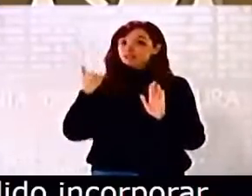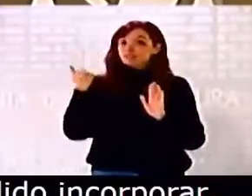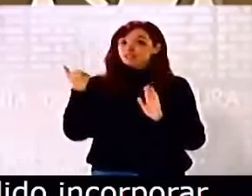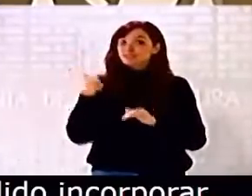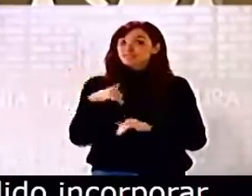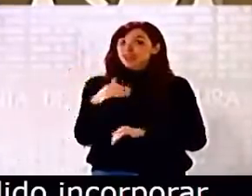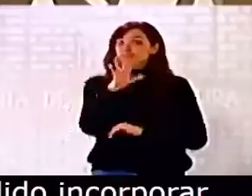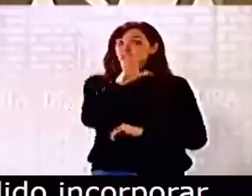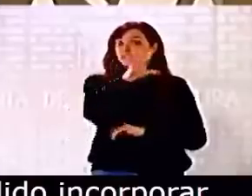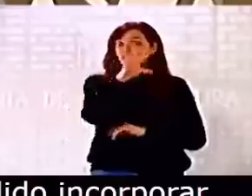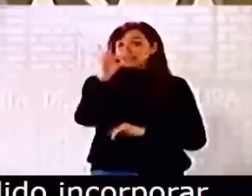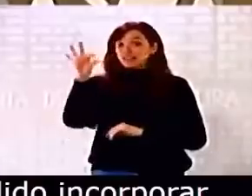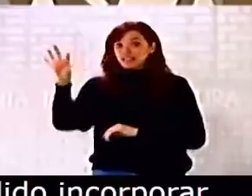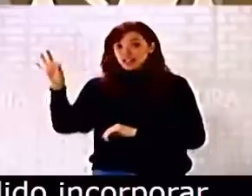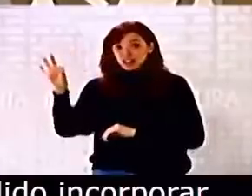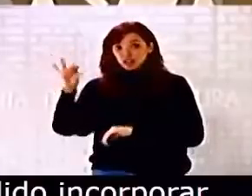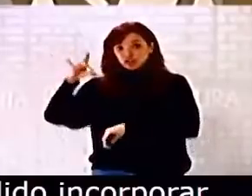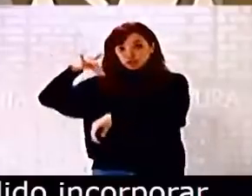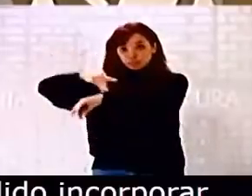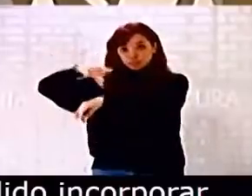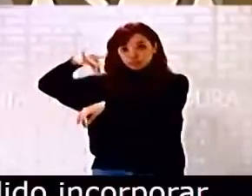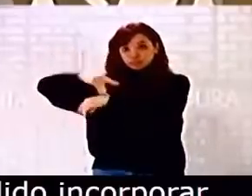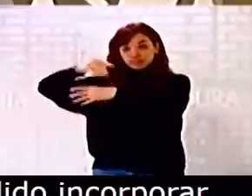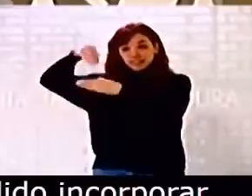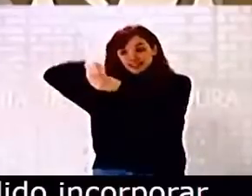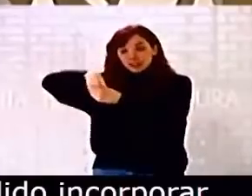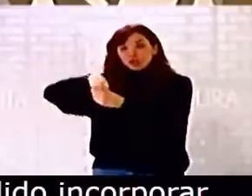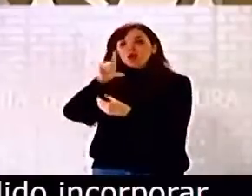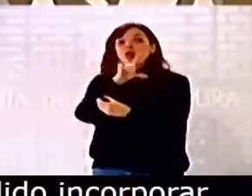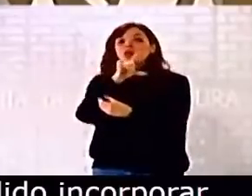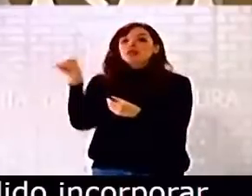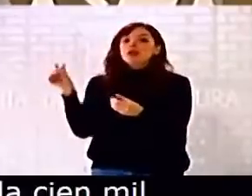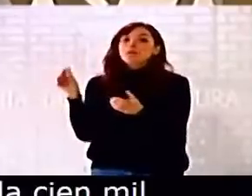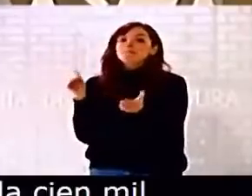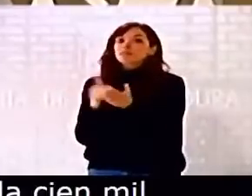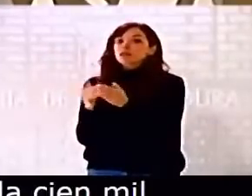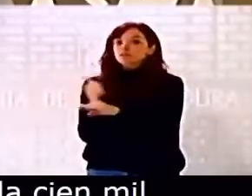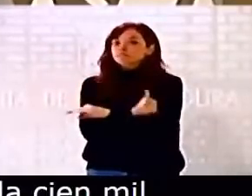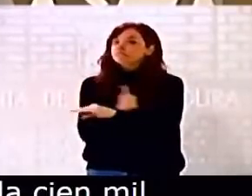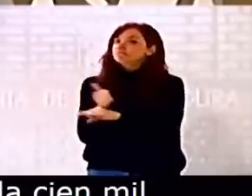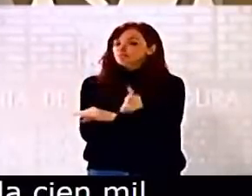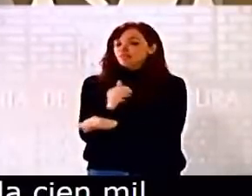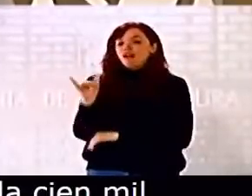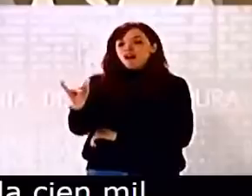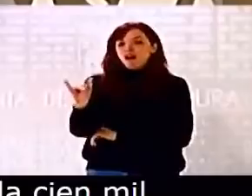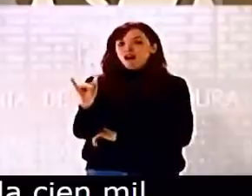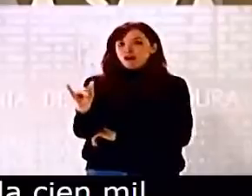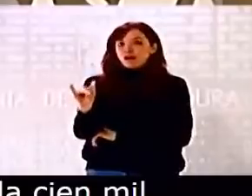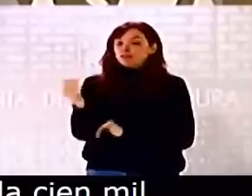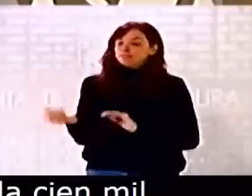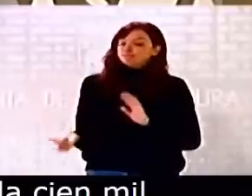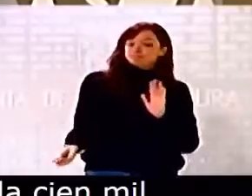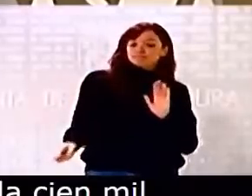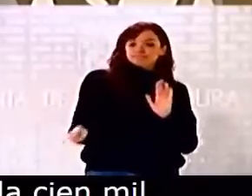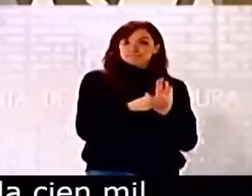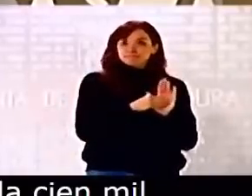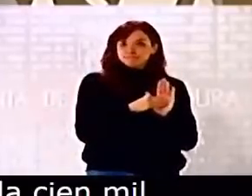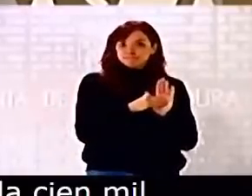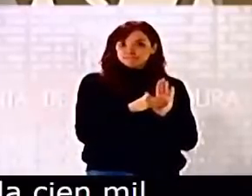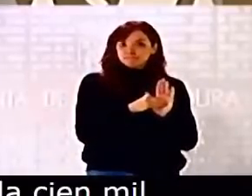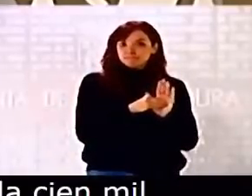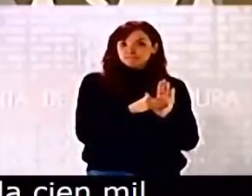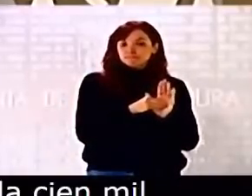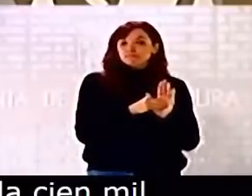de 500 casos por cada 100.000 habitantes a los 14 días, incorporar a las